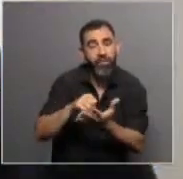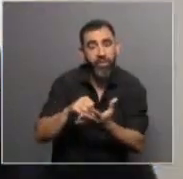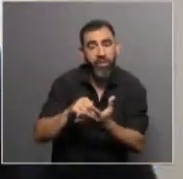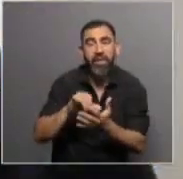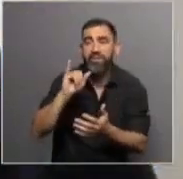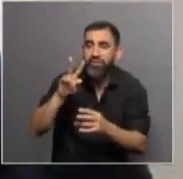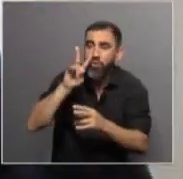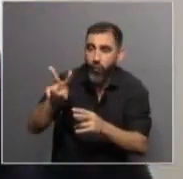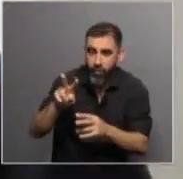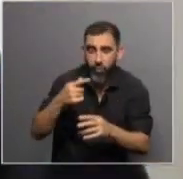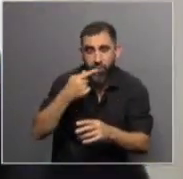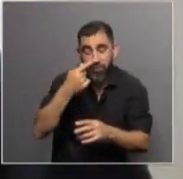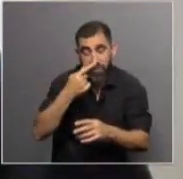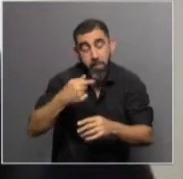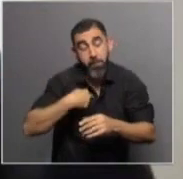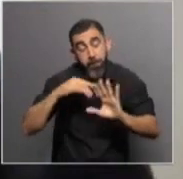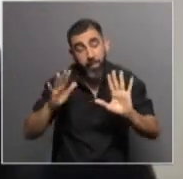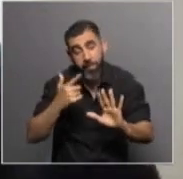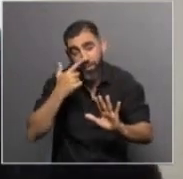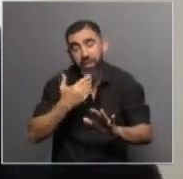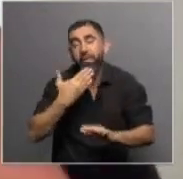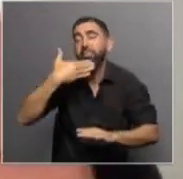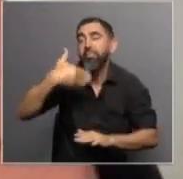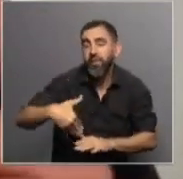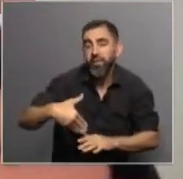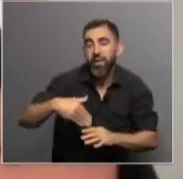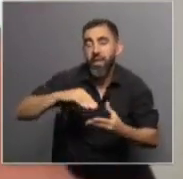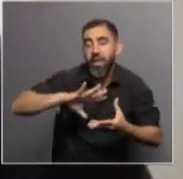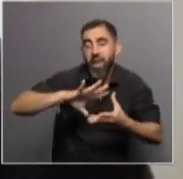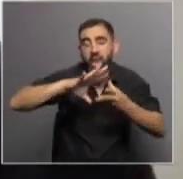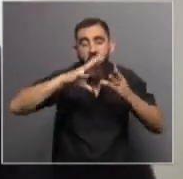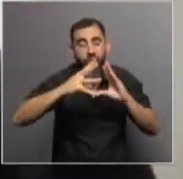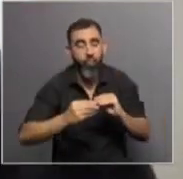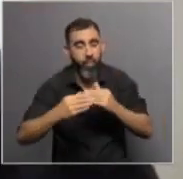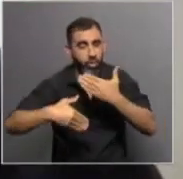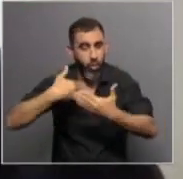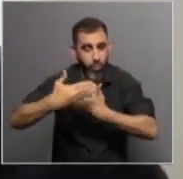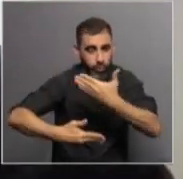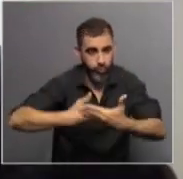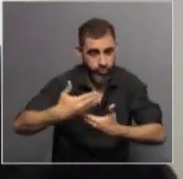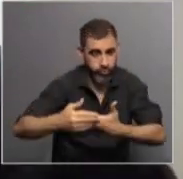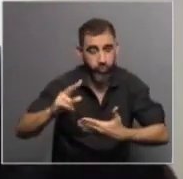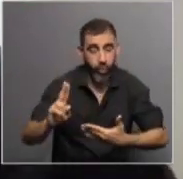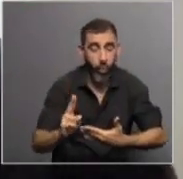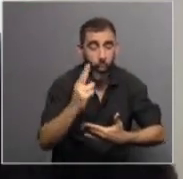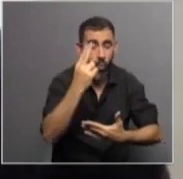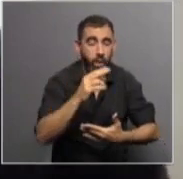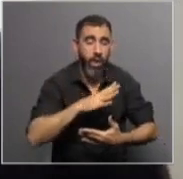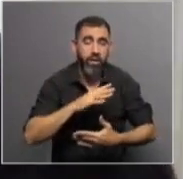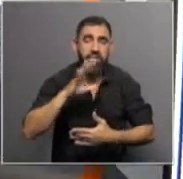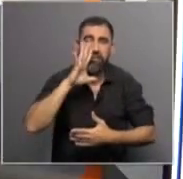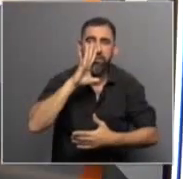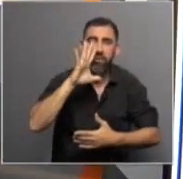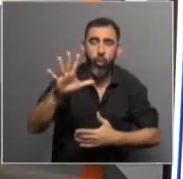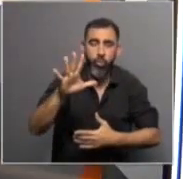Una cosa interesante para mí es justamente entender la demografía que tienen estos procesos. En Uruguay hay más de